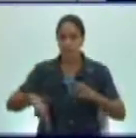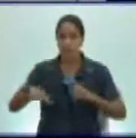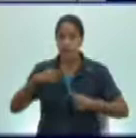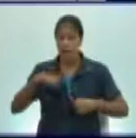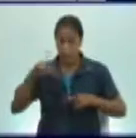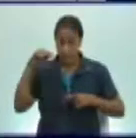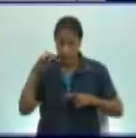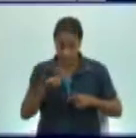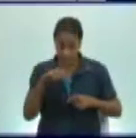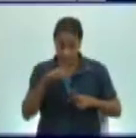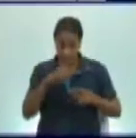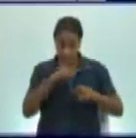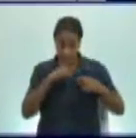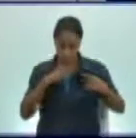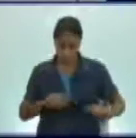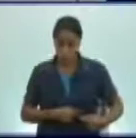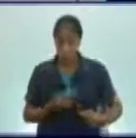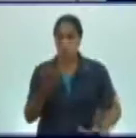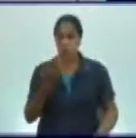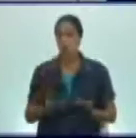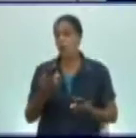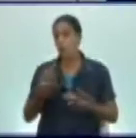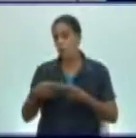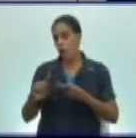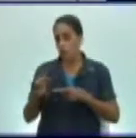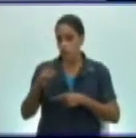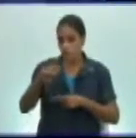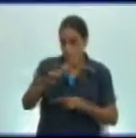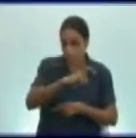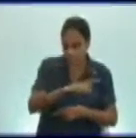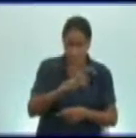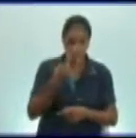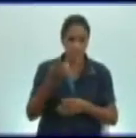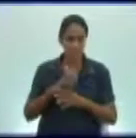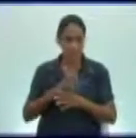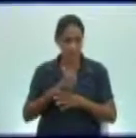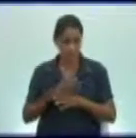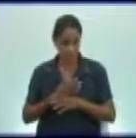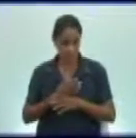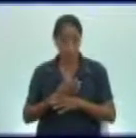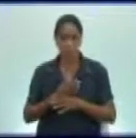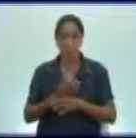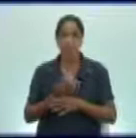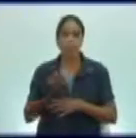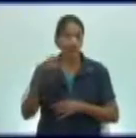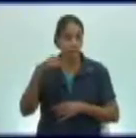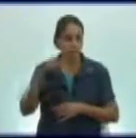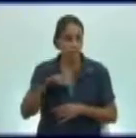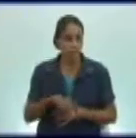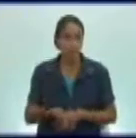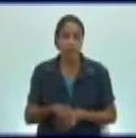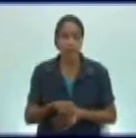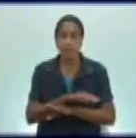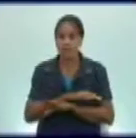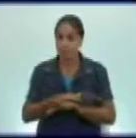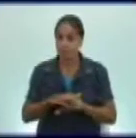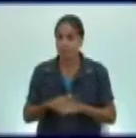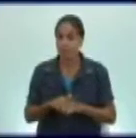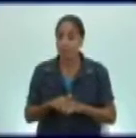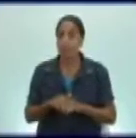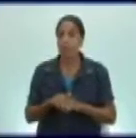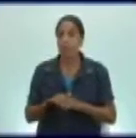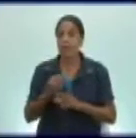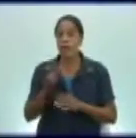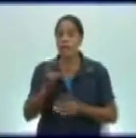cuenta a la hora de compararlo con otros grupos. Por tanto, estamos en condiciones de presentarles